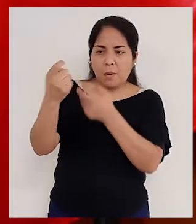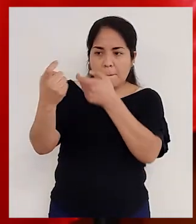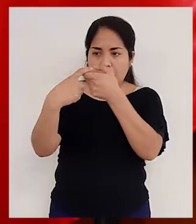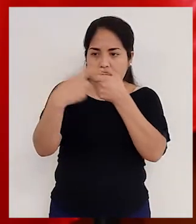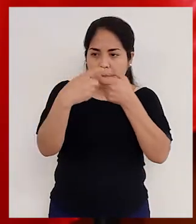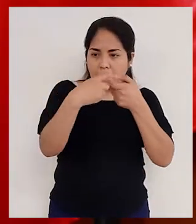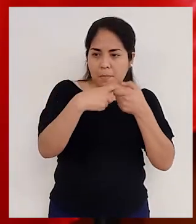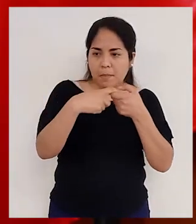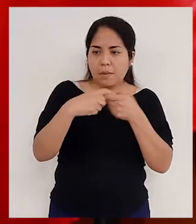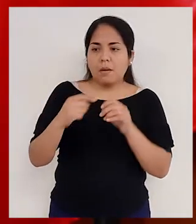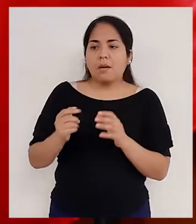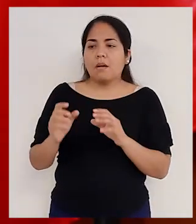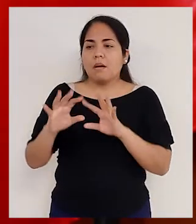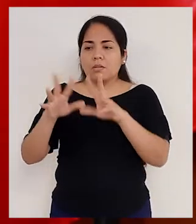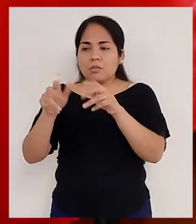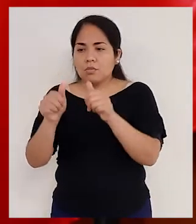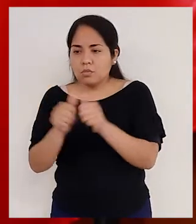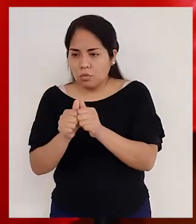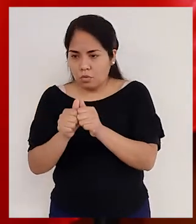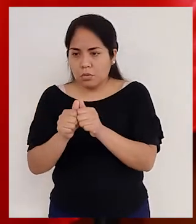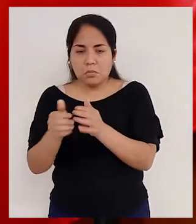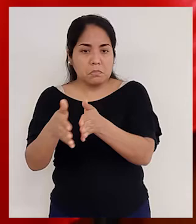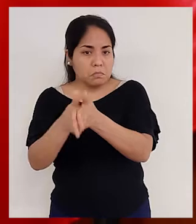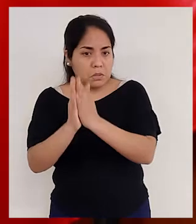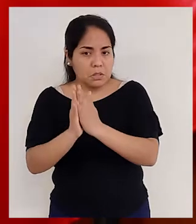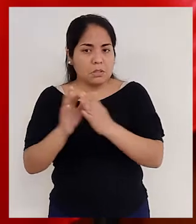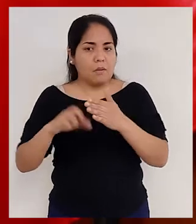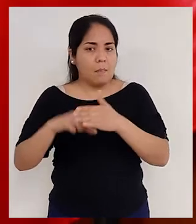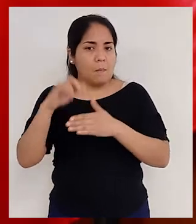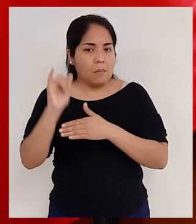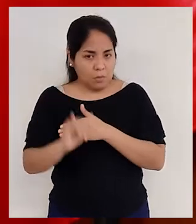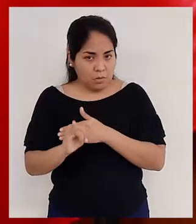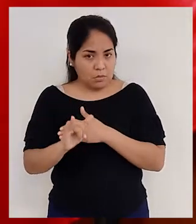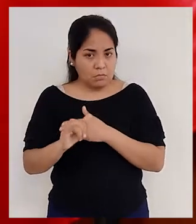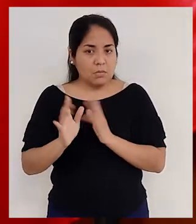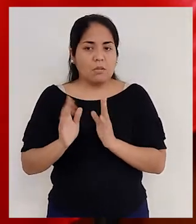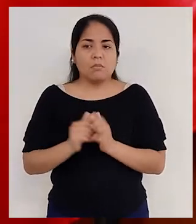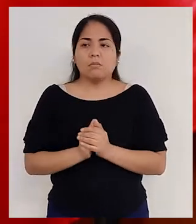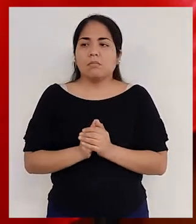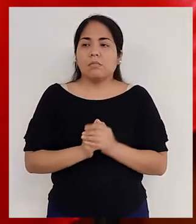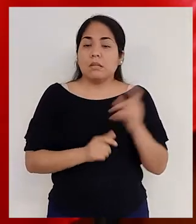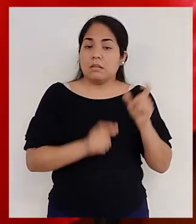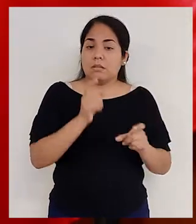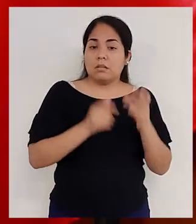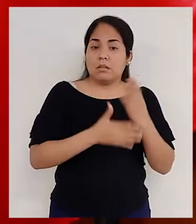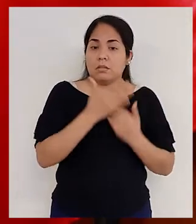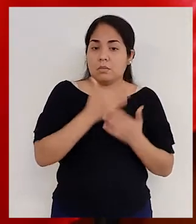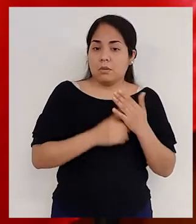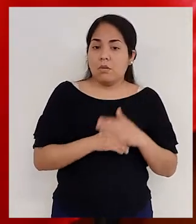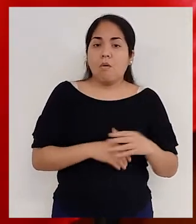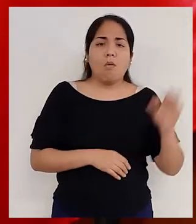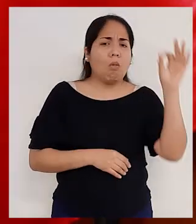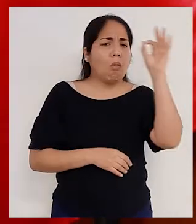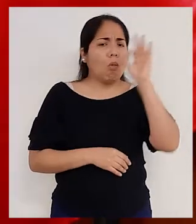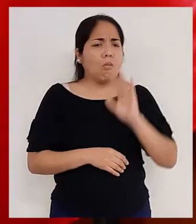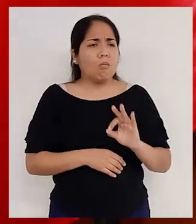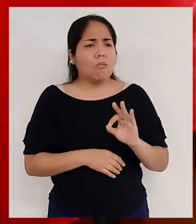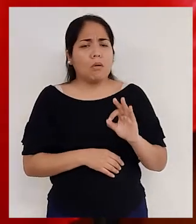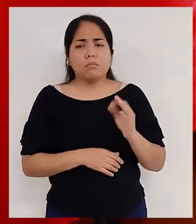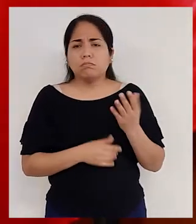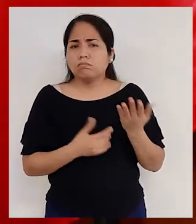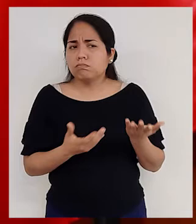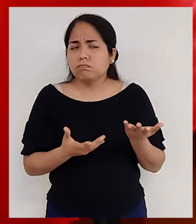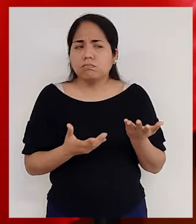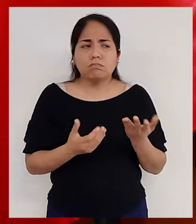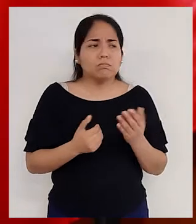participativo, donde las asociaciones civiles pueden solicitar proyectos. En el caso de las personas con discapacidad, yo